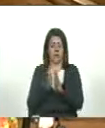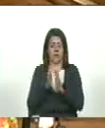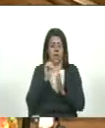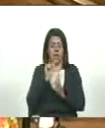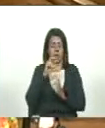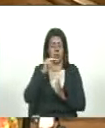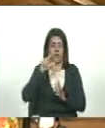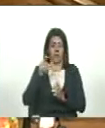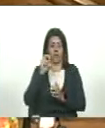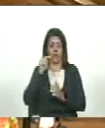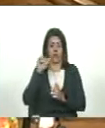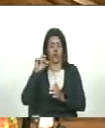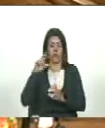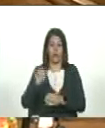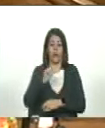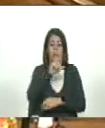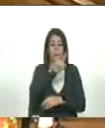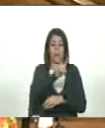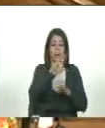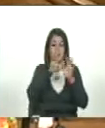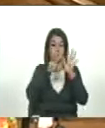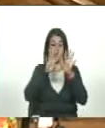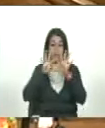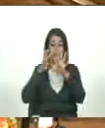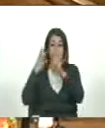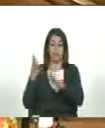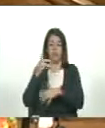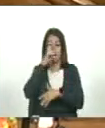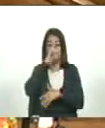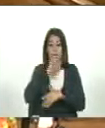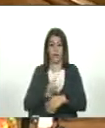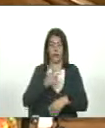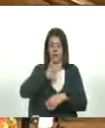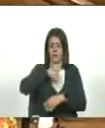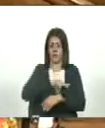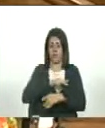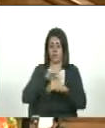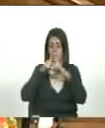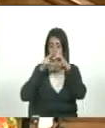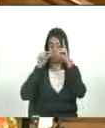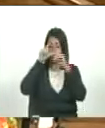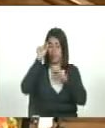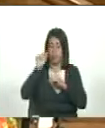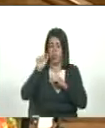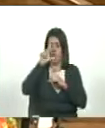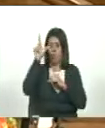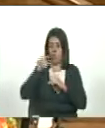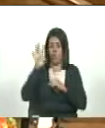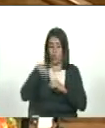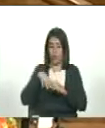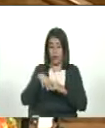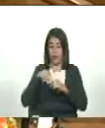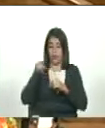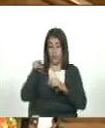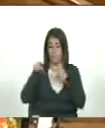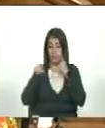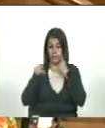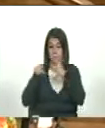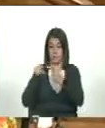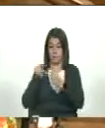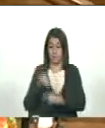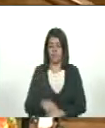Angostura, en 1819, año de nuestra estrella, de la Guayana